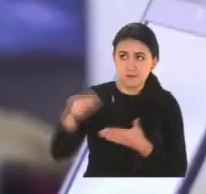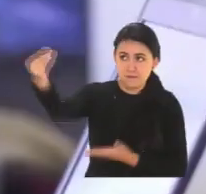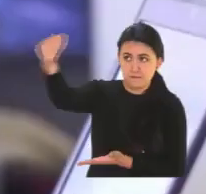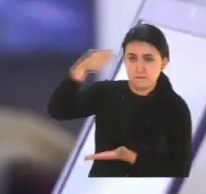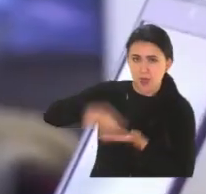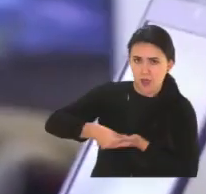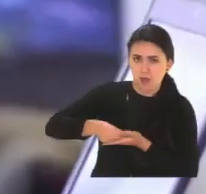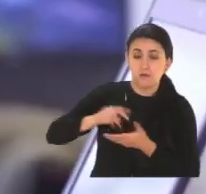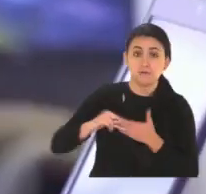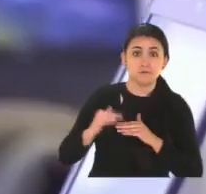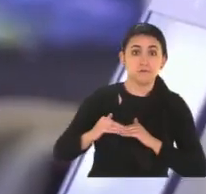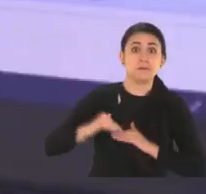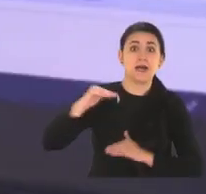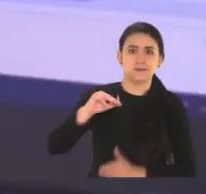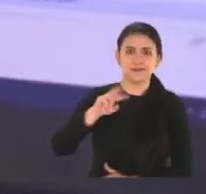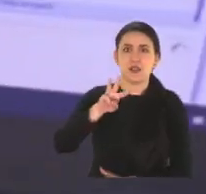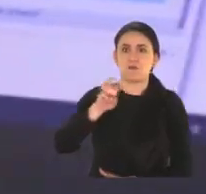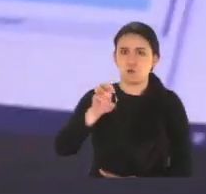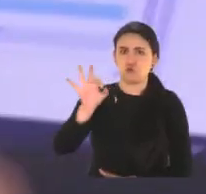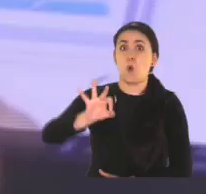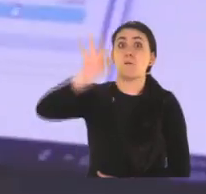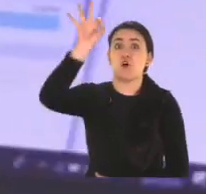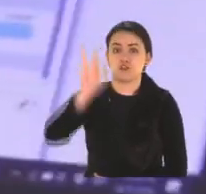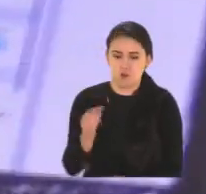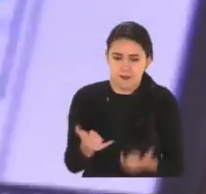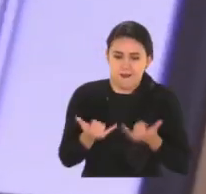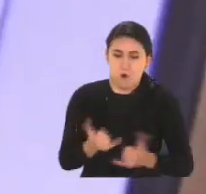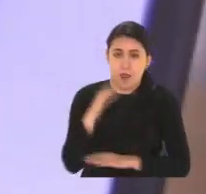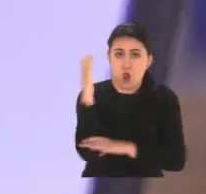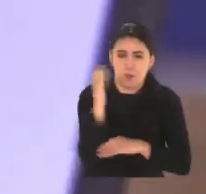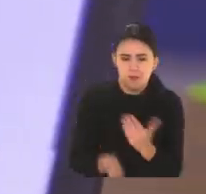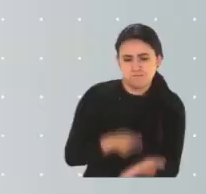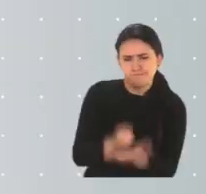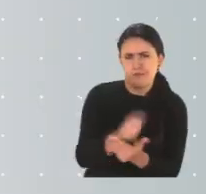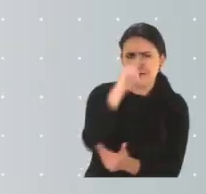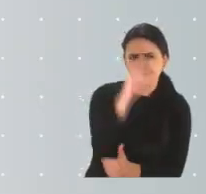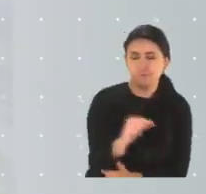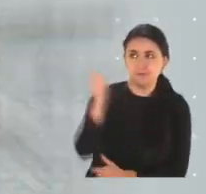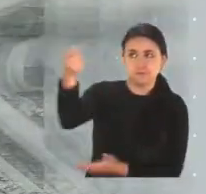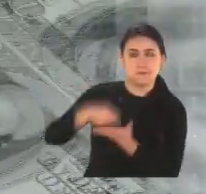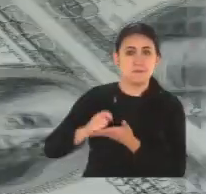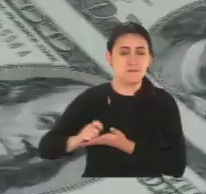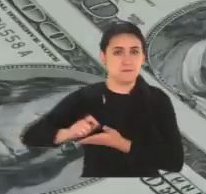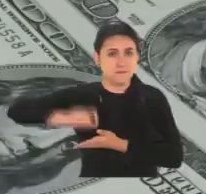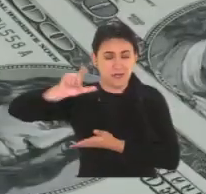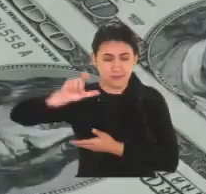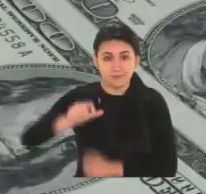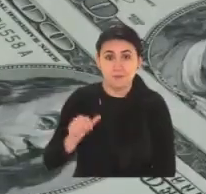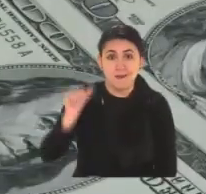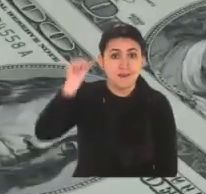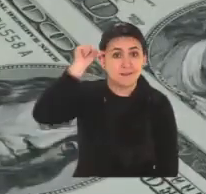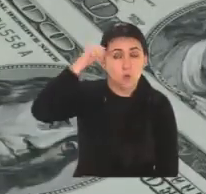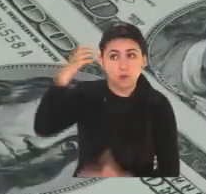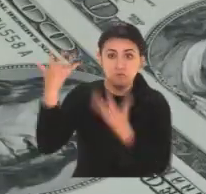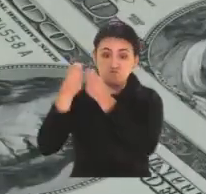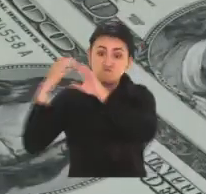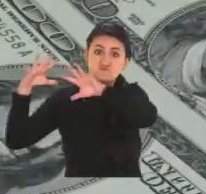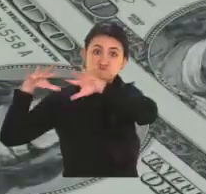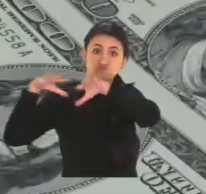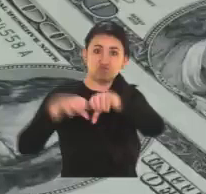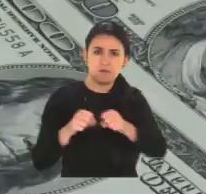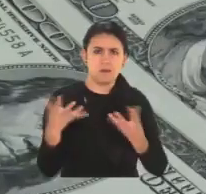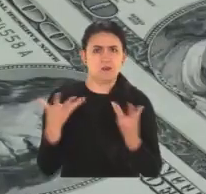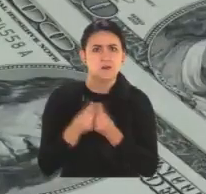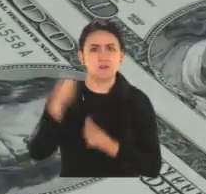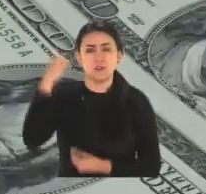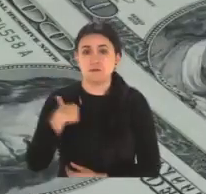monto que supera en un 38% el precio normal de la acción. Recordemos que la intención del grupo Gilinski y la familia real